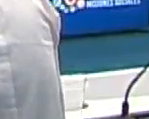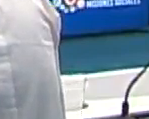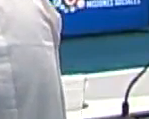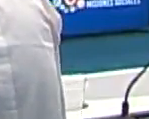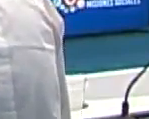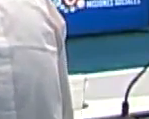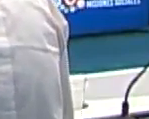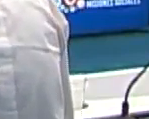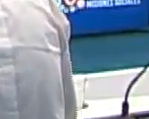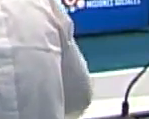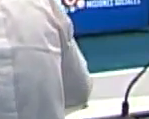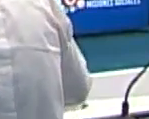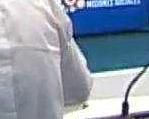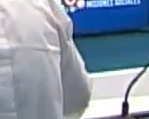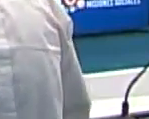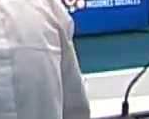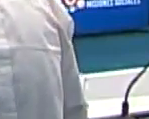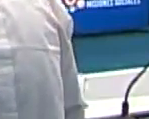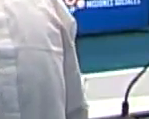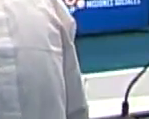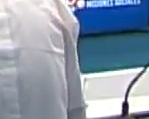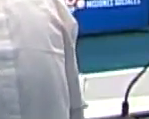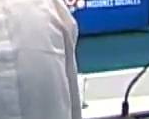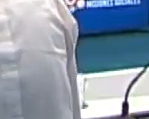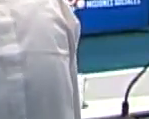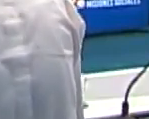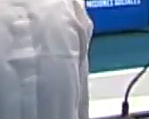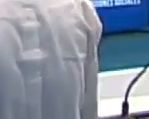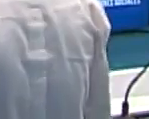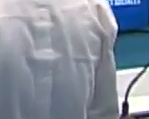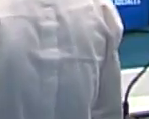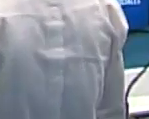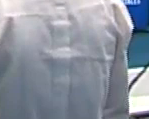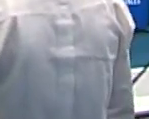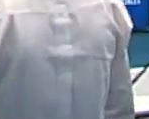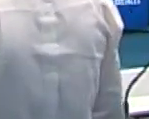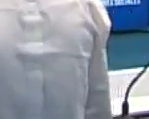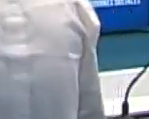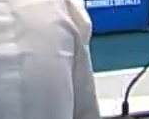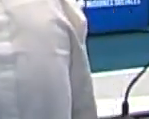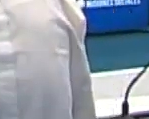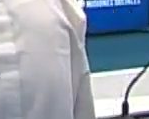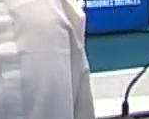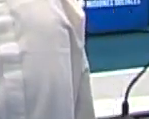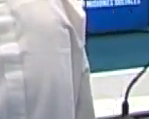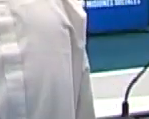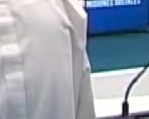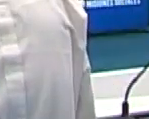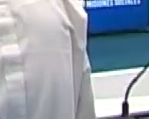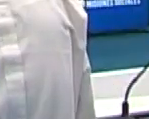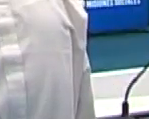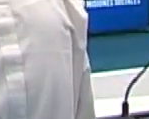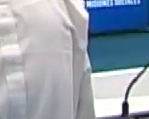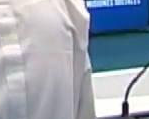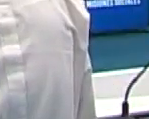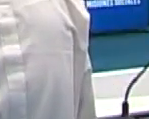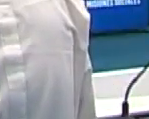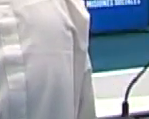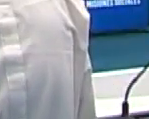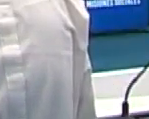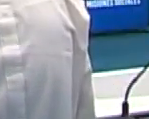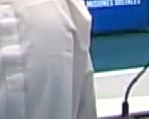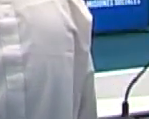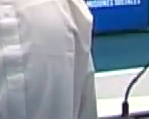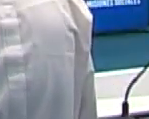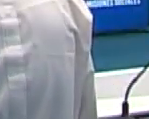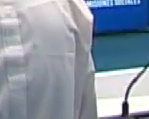también al presidente allí comentando, haciendo intercambios de lo que ha sido esta política pública del sistema de misiones y grandes